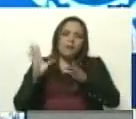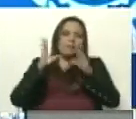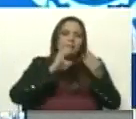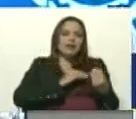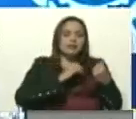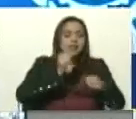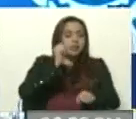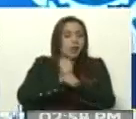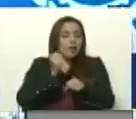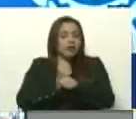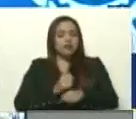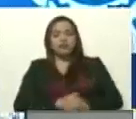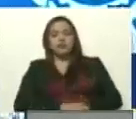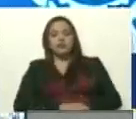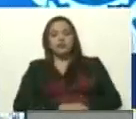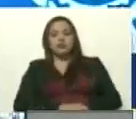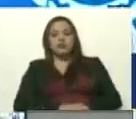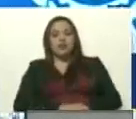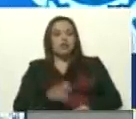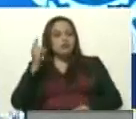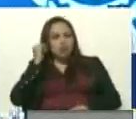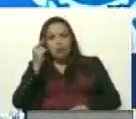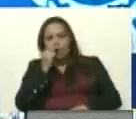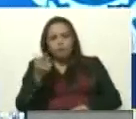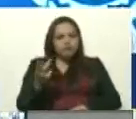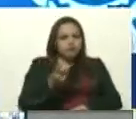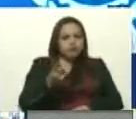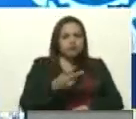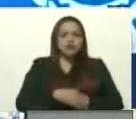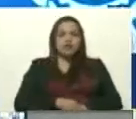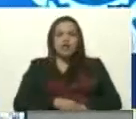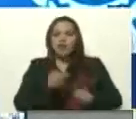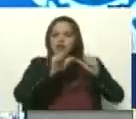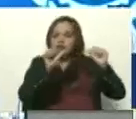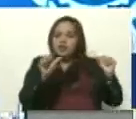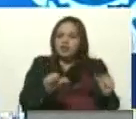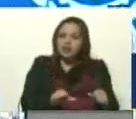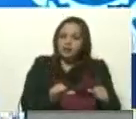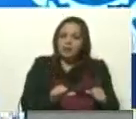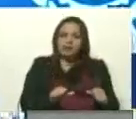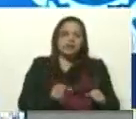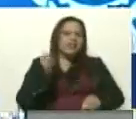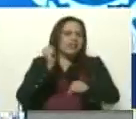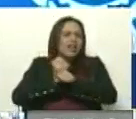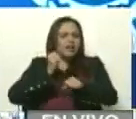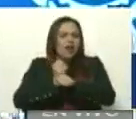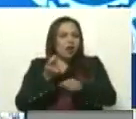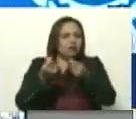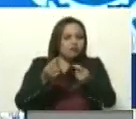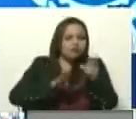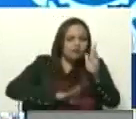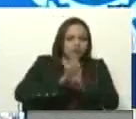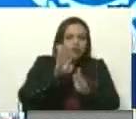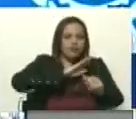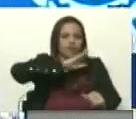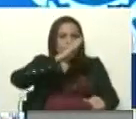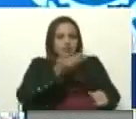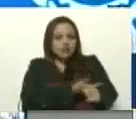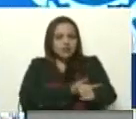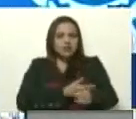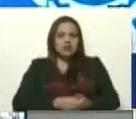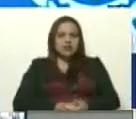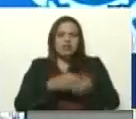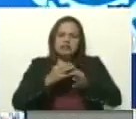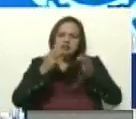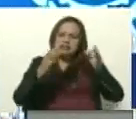nuestros trabajadores y nuestras trabajadoras, a tener un sistema, un sector productivo fortalecido que garantice